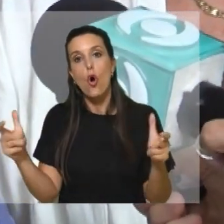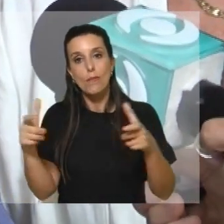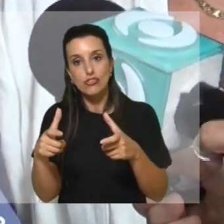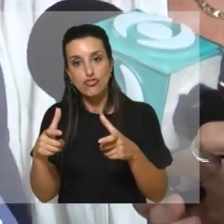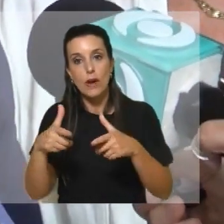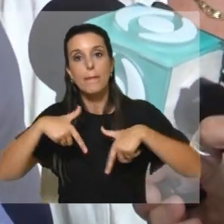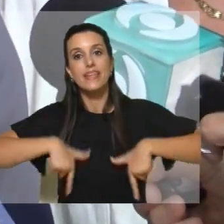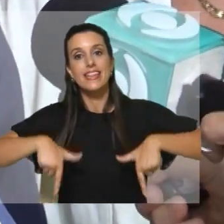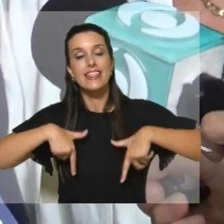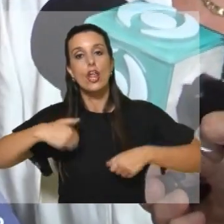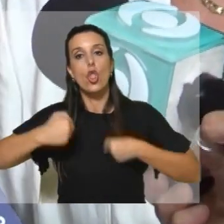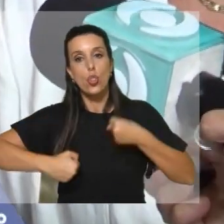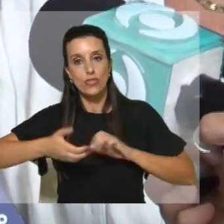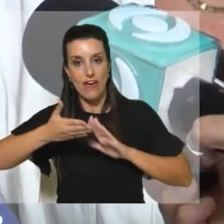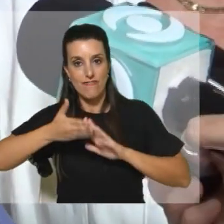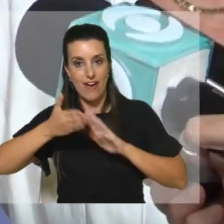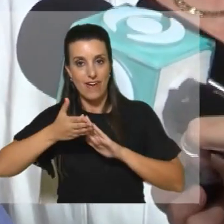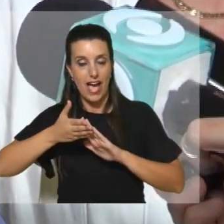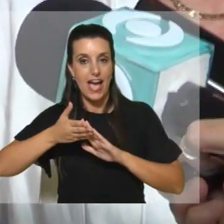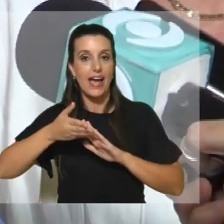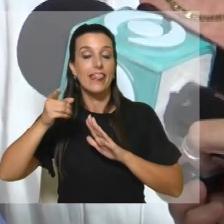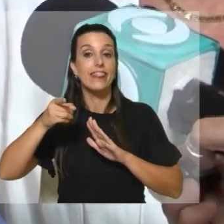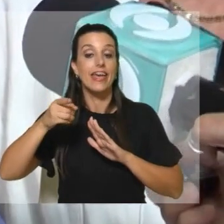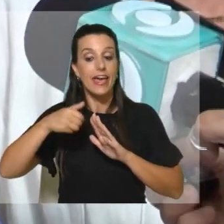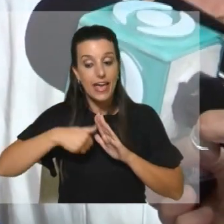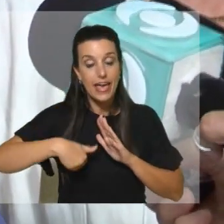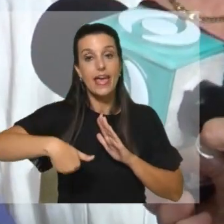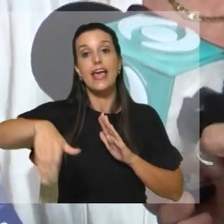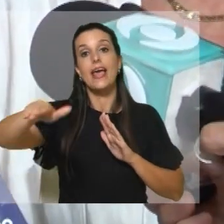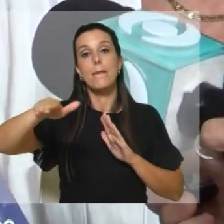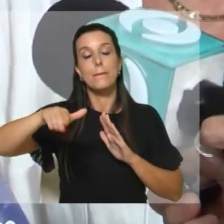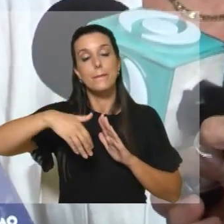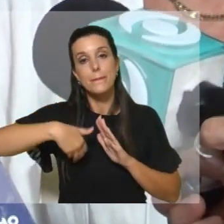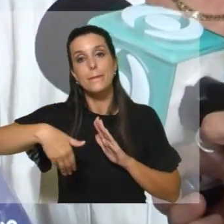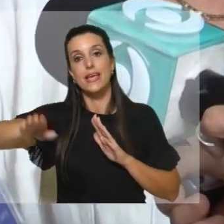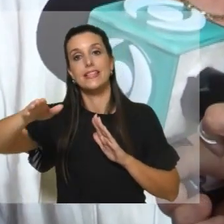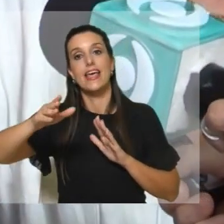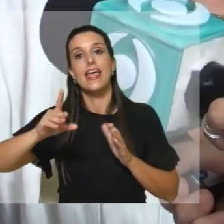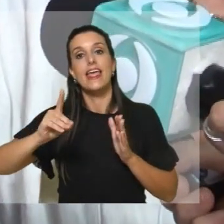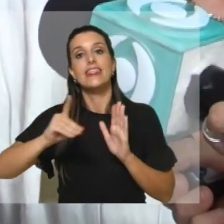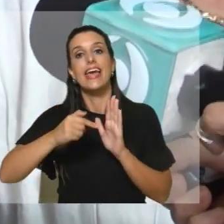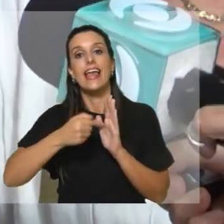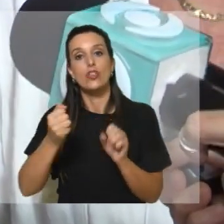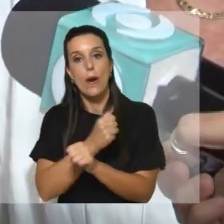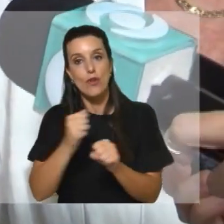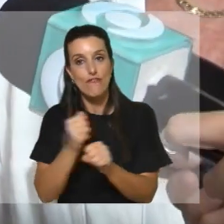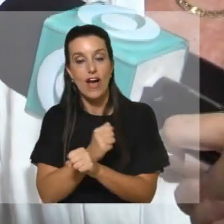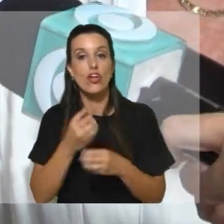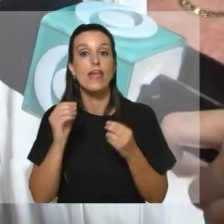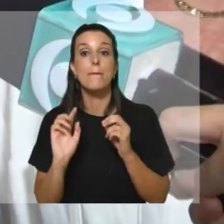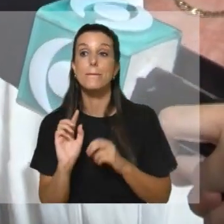en el Ministerio de industria que va a empezar a funcionar a partir de que entre en vigencia este decreto reglamentario que es el